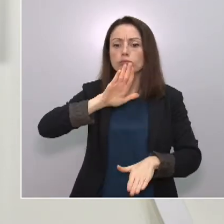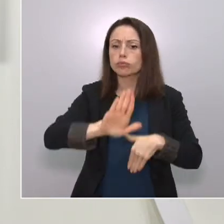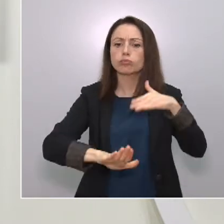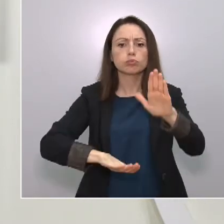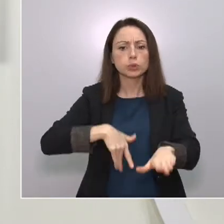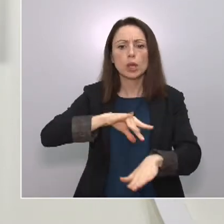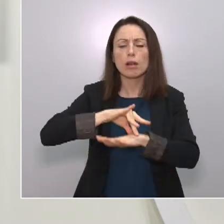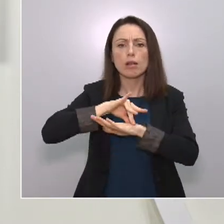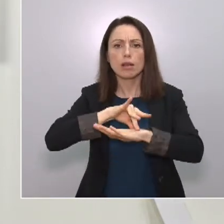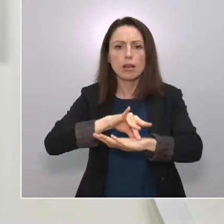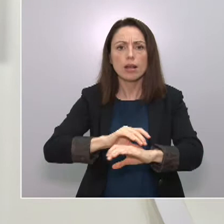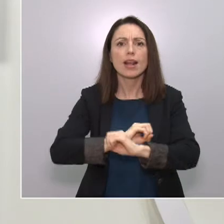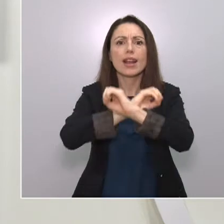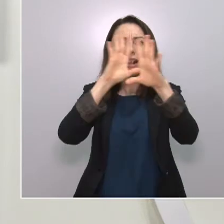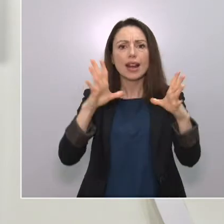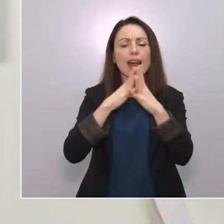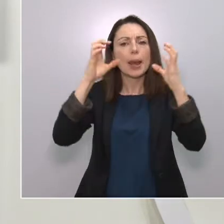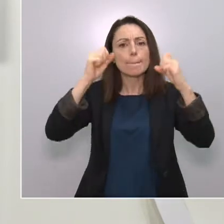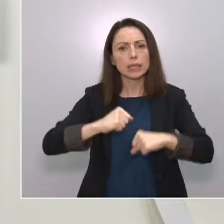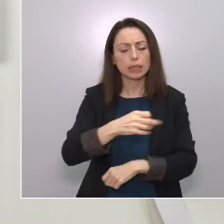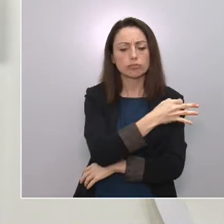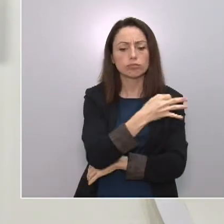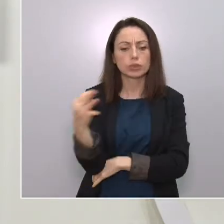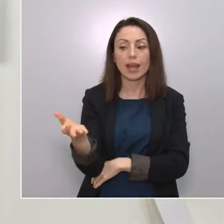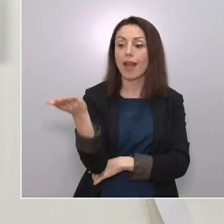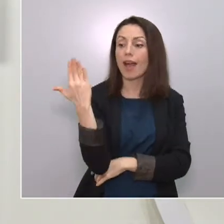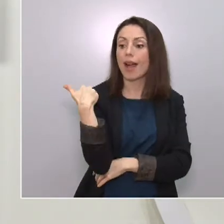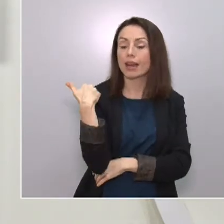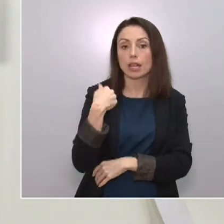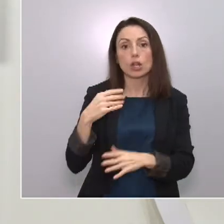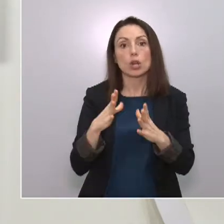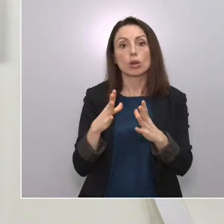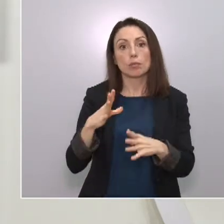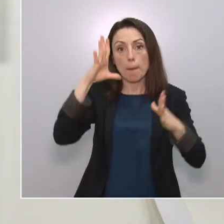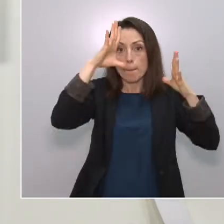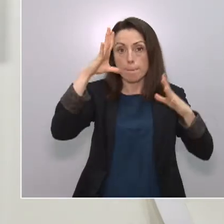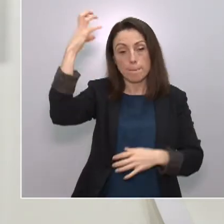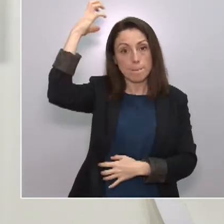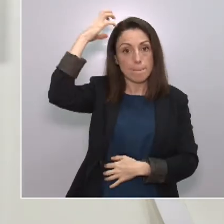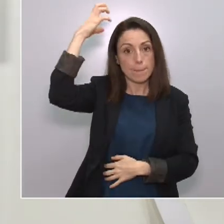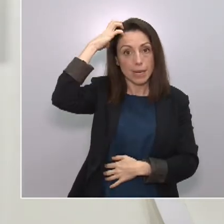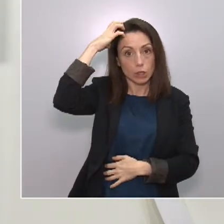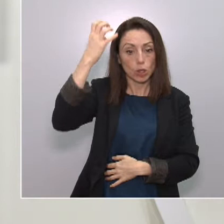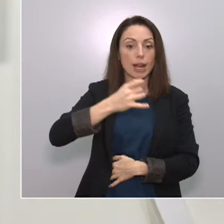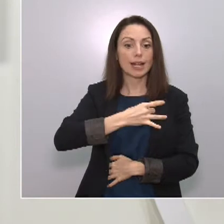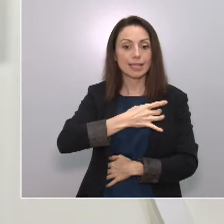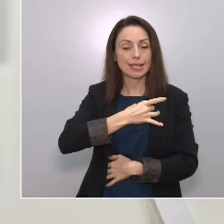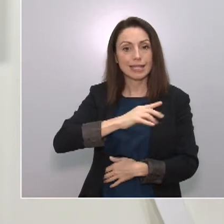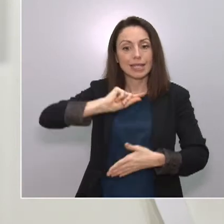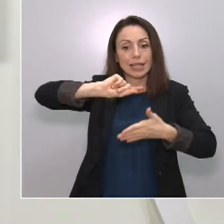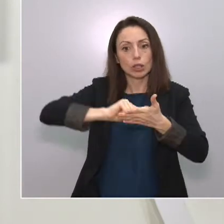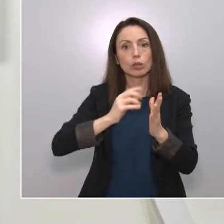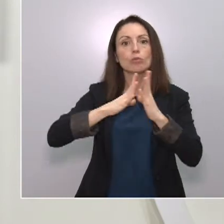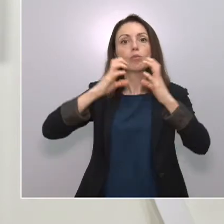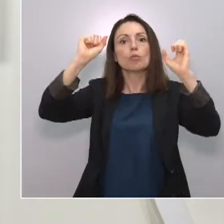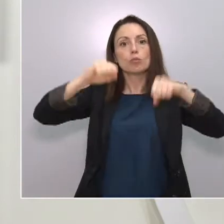clara, pactada y eficaz. Ayer mismo firmé con patronal y con los sindicatos un acuerdo que debe